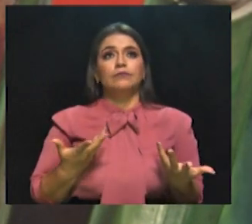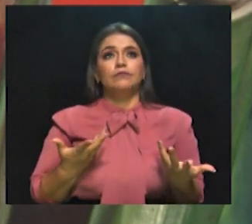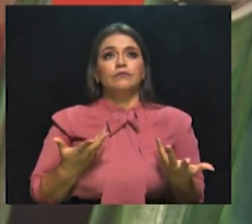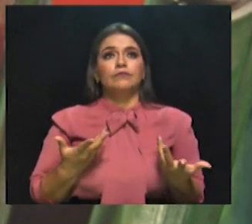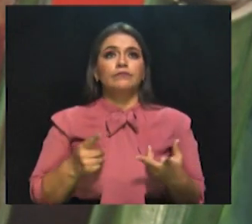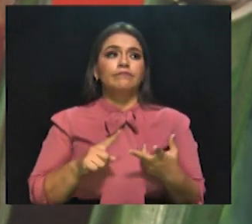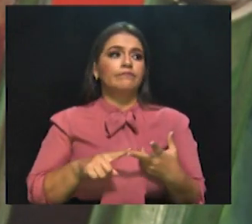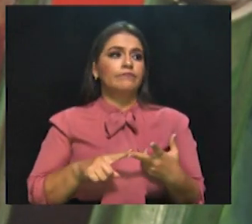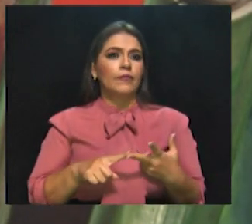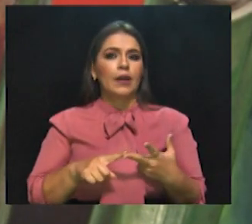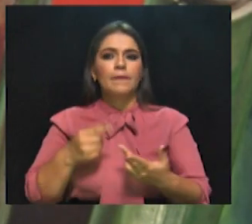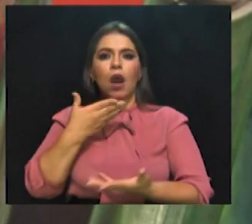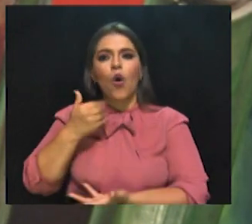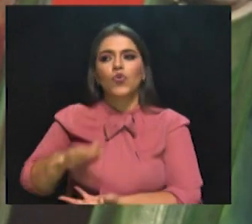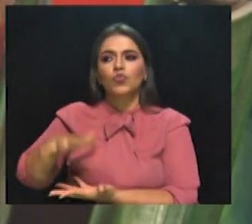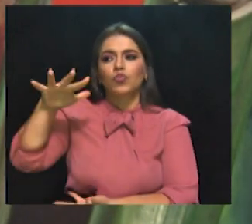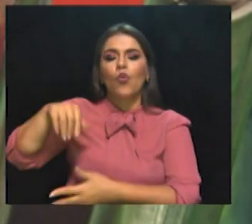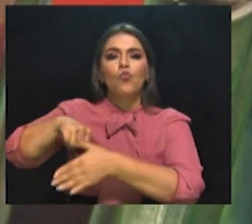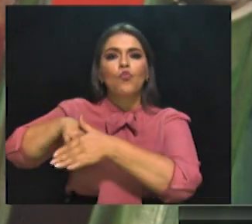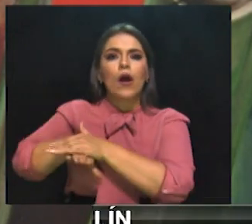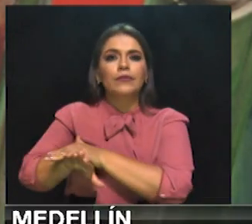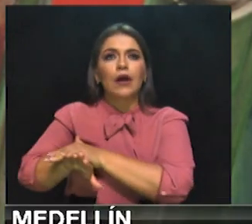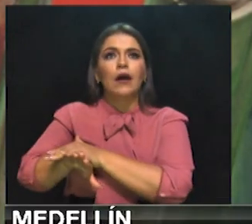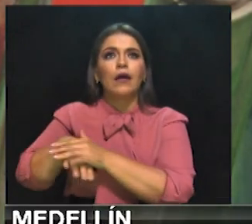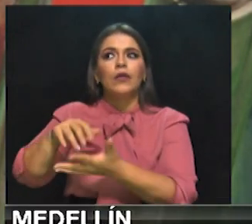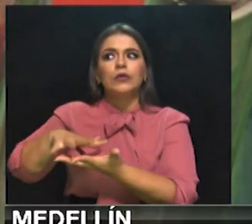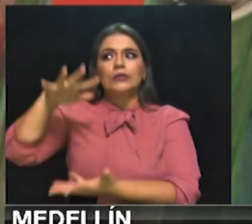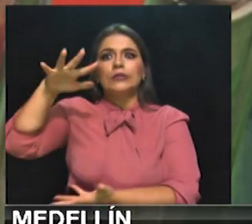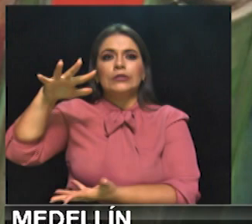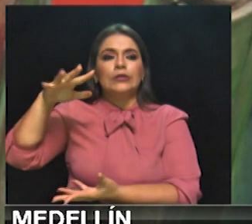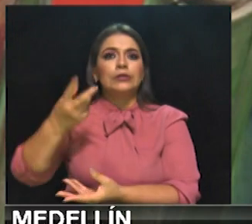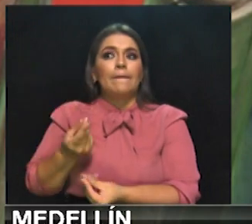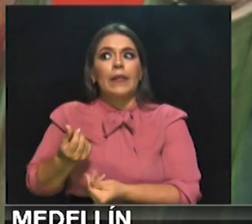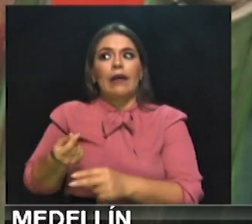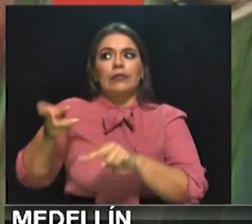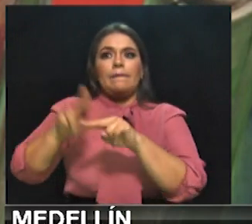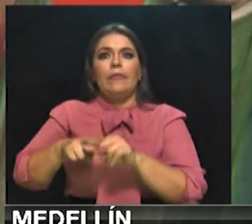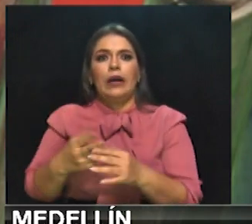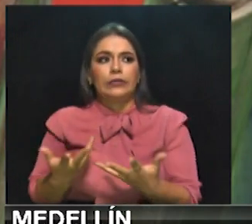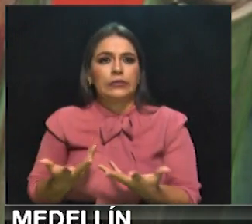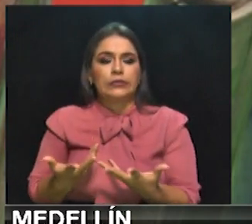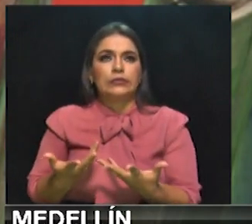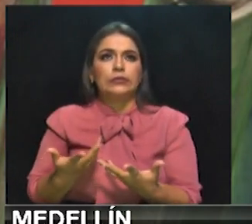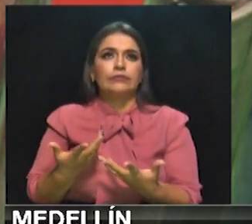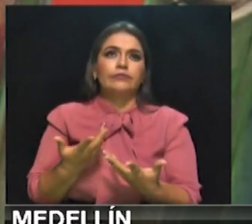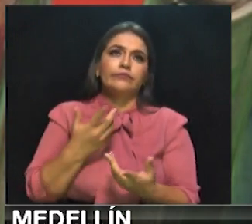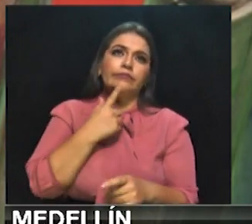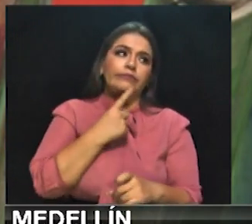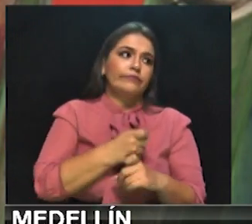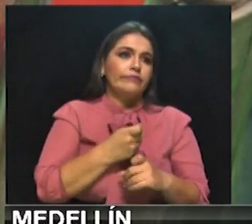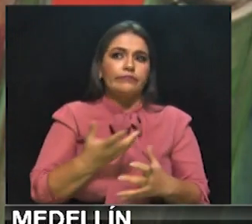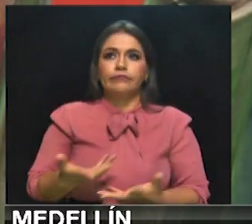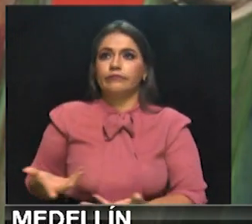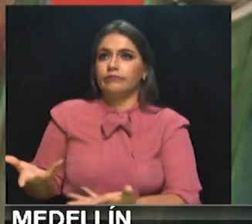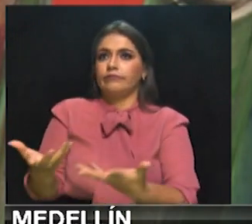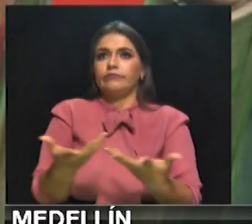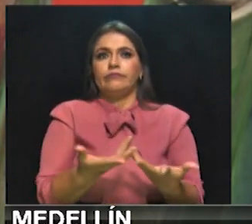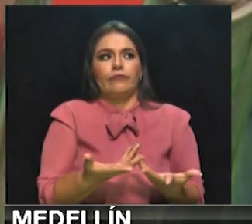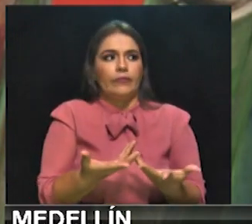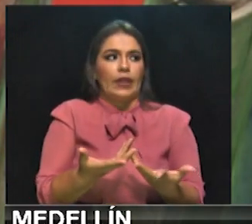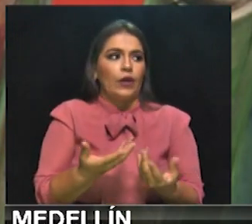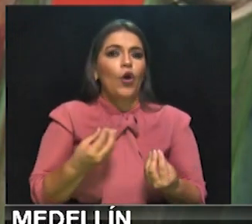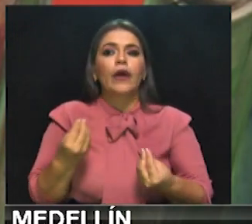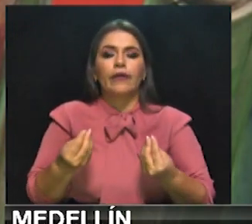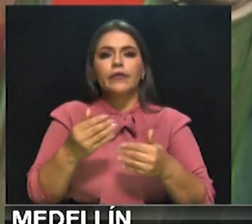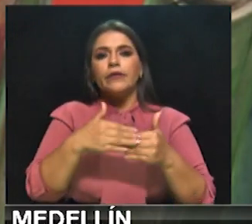mantener almacenado el material, lo que genera un costo adicional que de una u otra manera pues se ve reflejado en el costo del